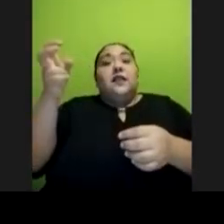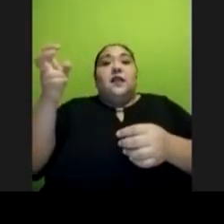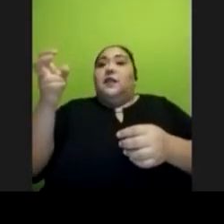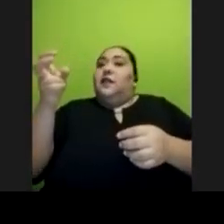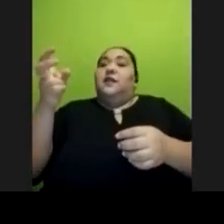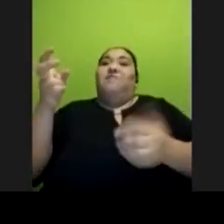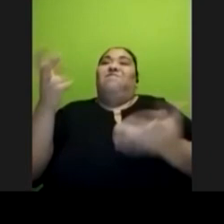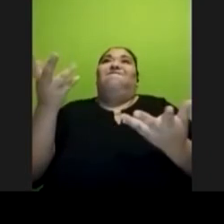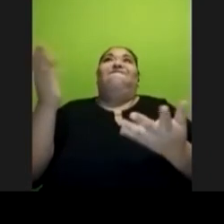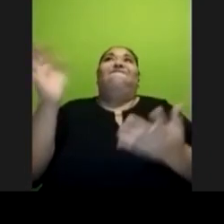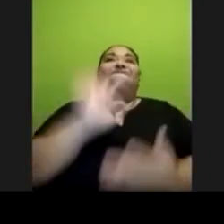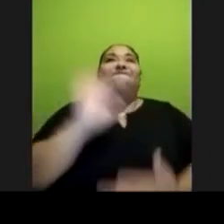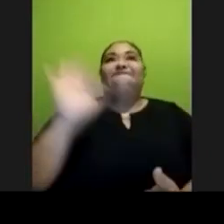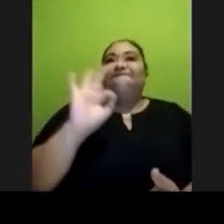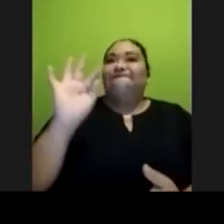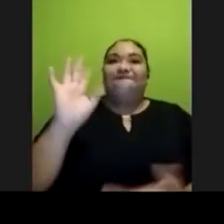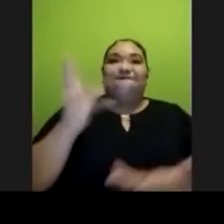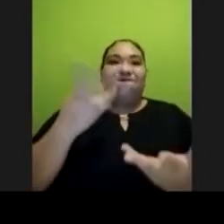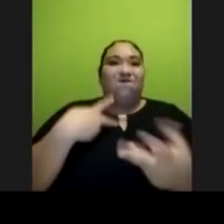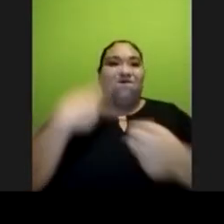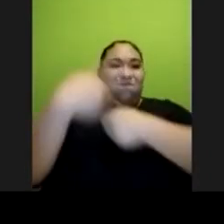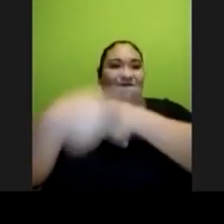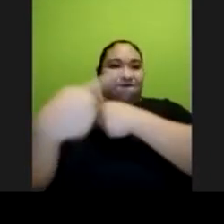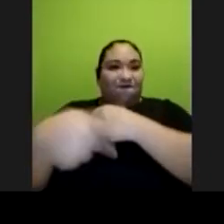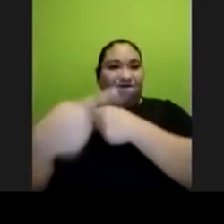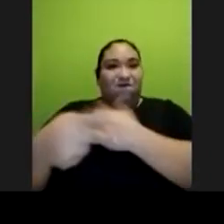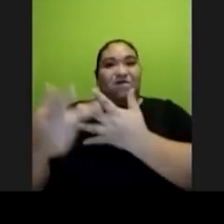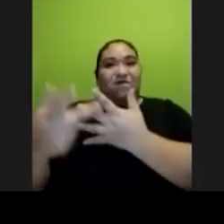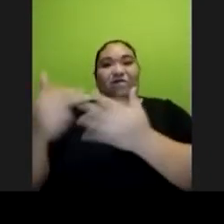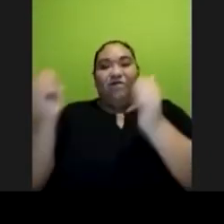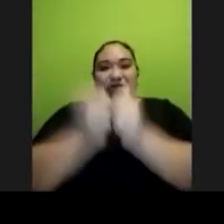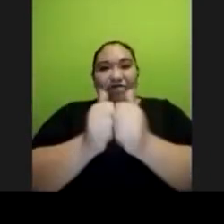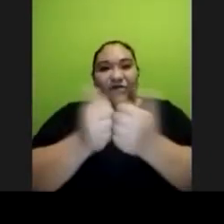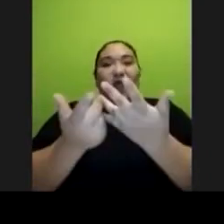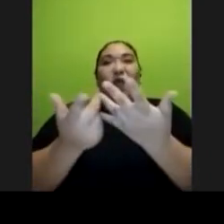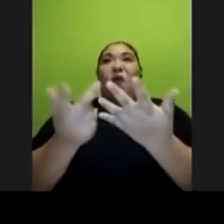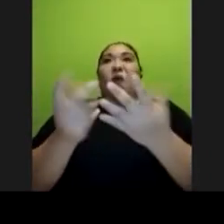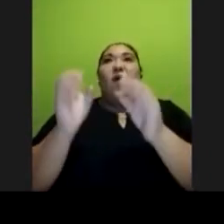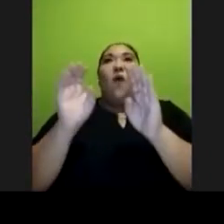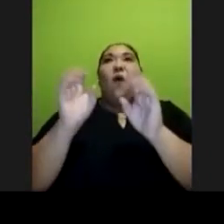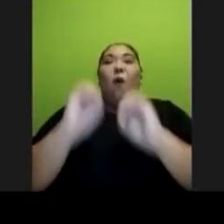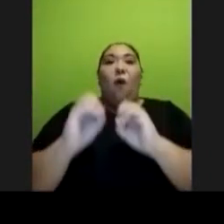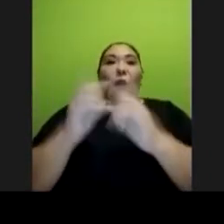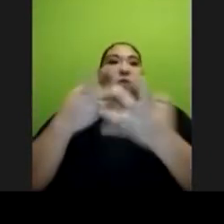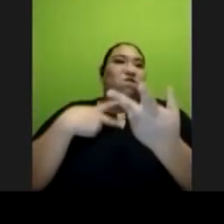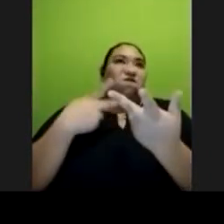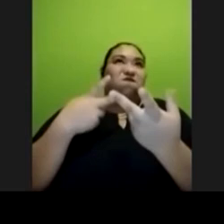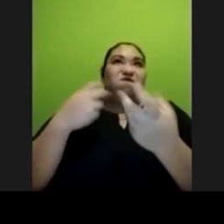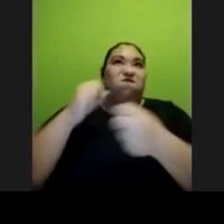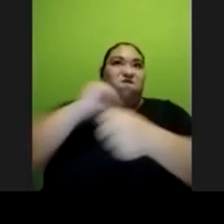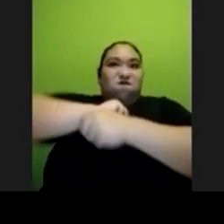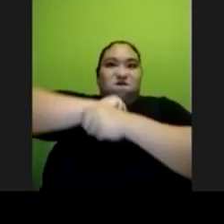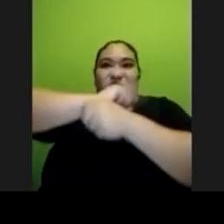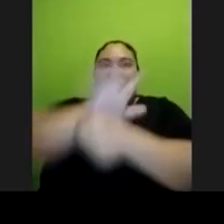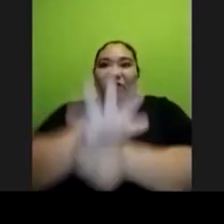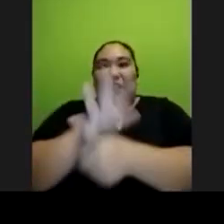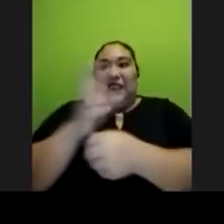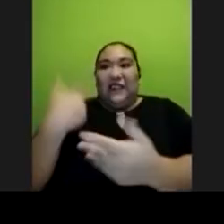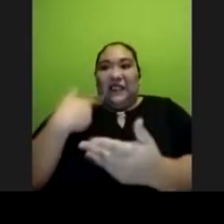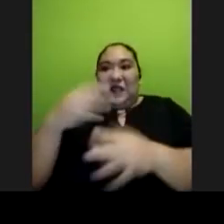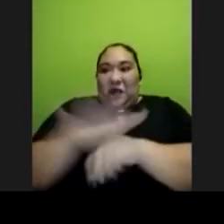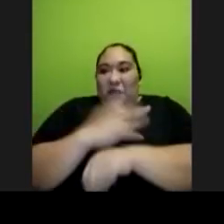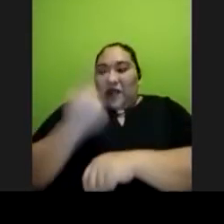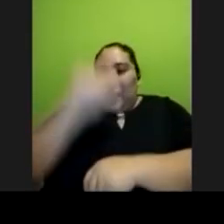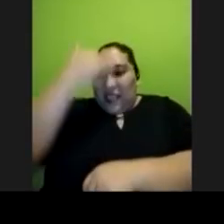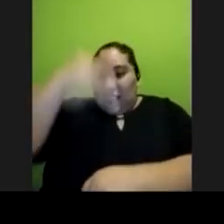que tenemos con o sin pandemias, porque finalmente sabemos pues, que el tema de refugiados ha